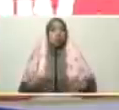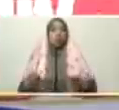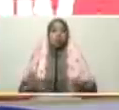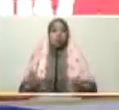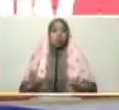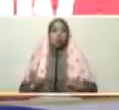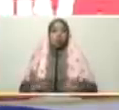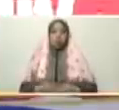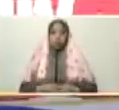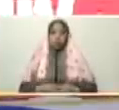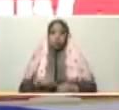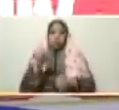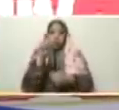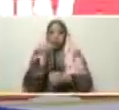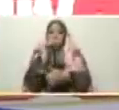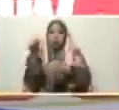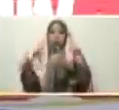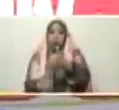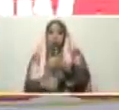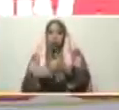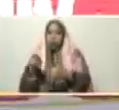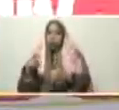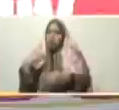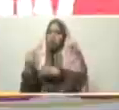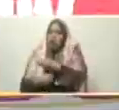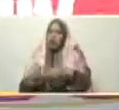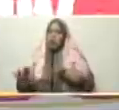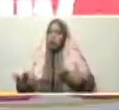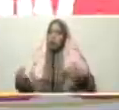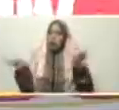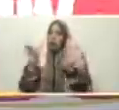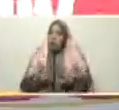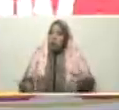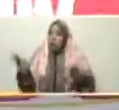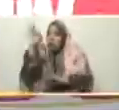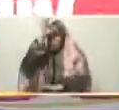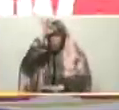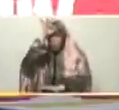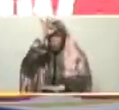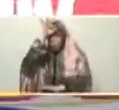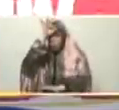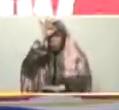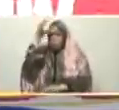soy vicepresidente de taltal has hecho algo que has hecho